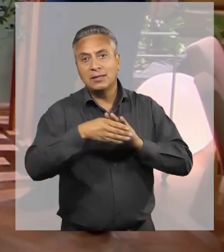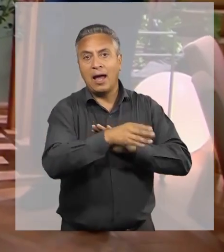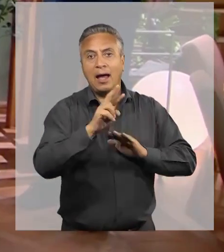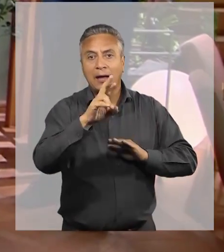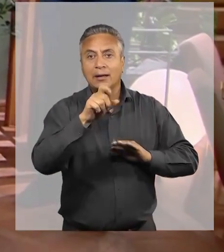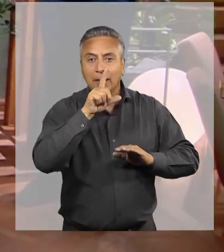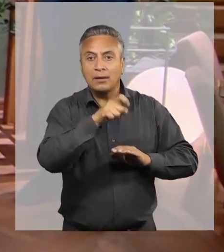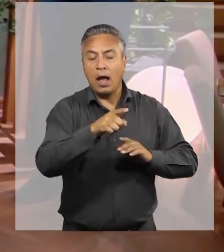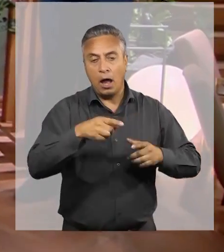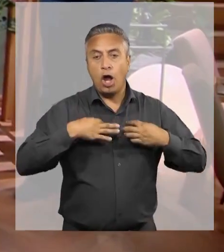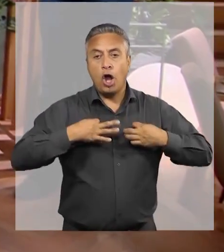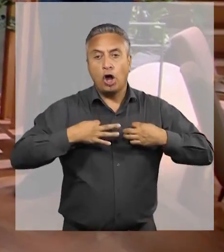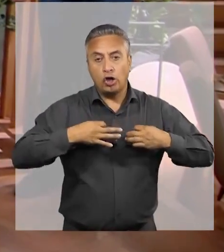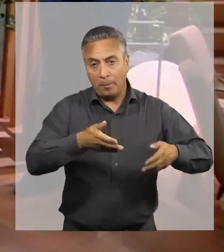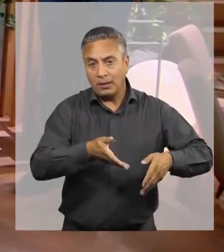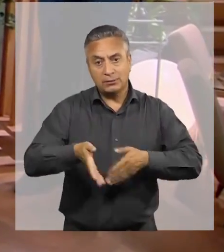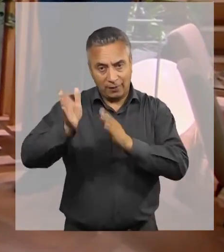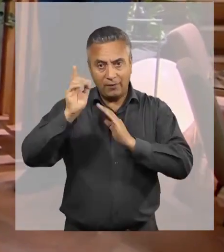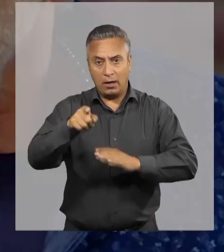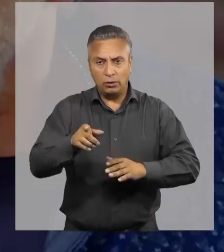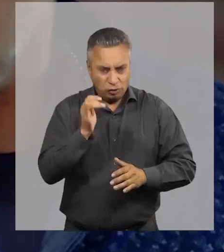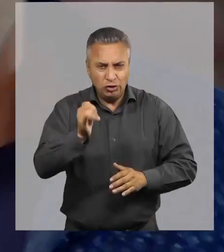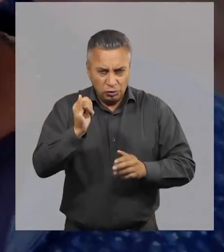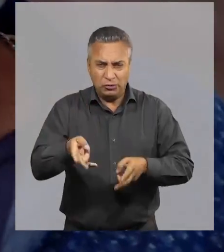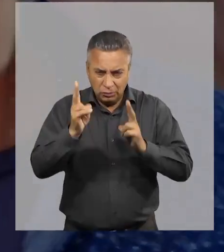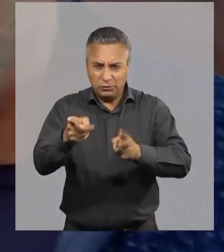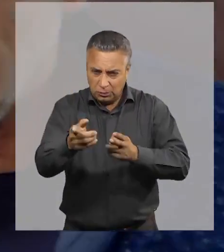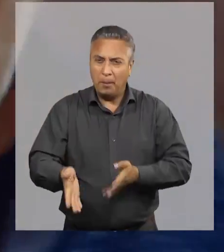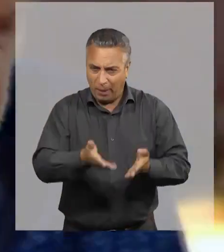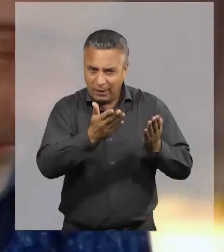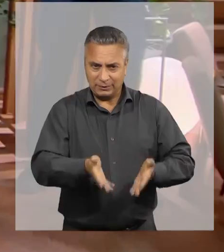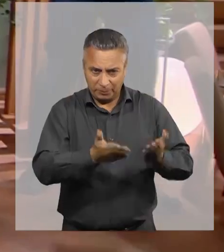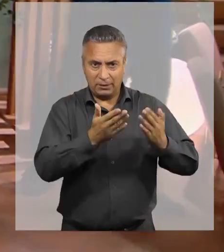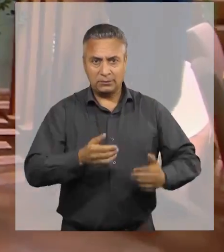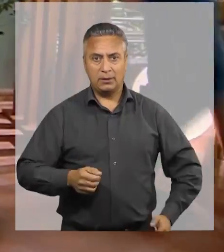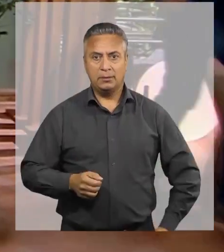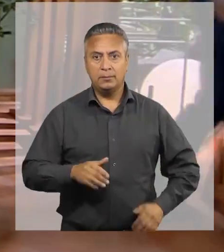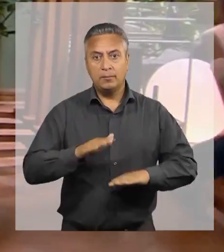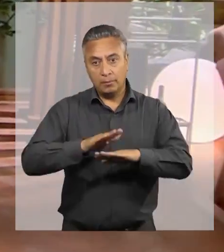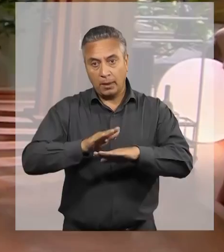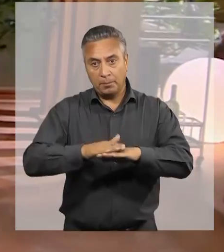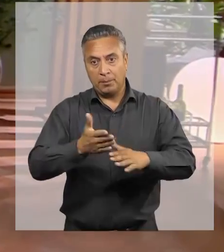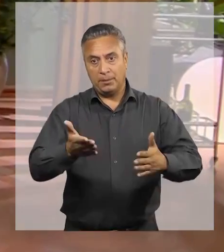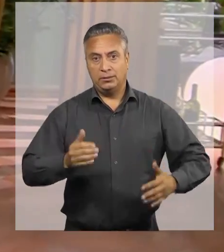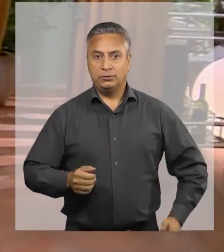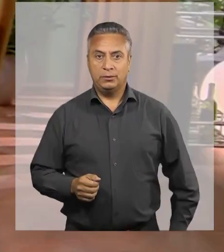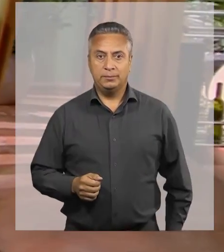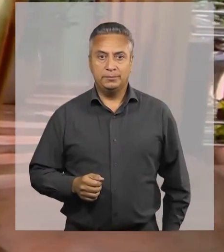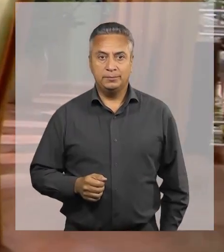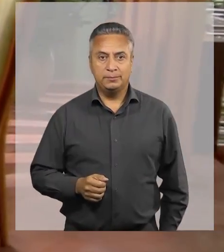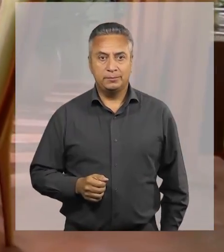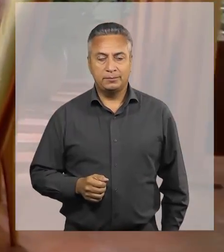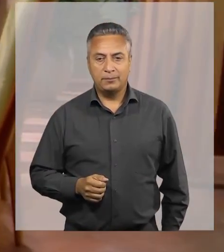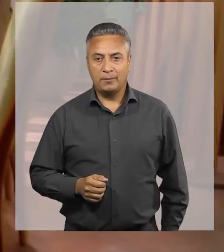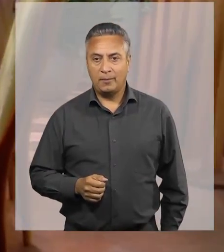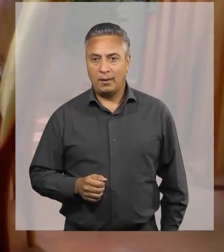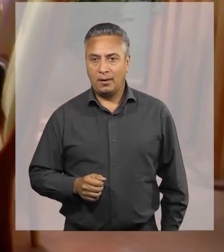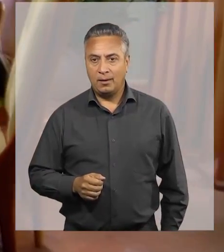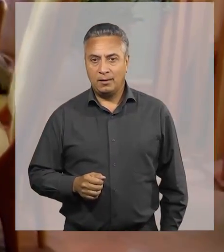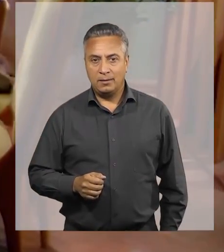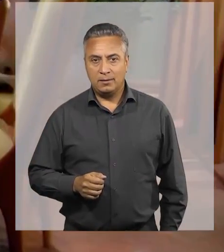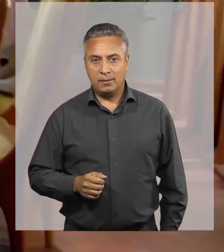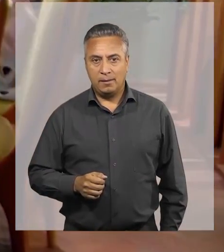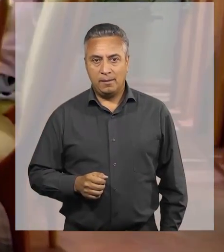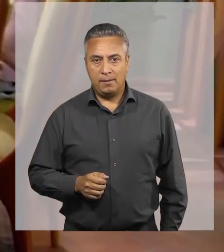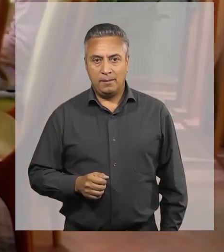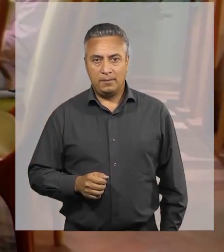para sacar unas ropas para llevarle al hospital. Sí, sí, por supuesto, pásalo. Permiso. Adelante.